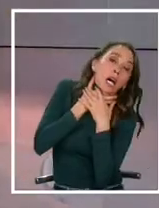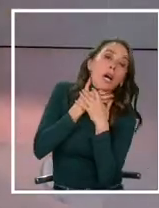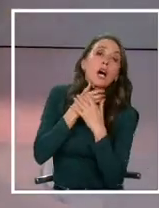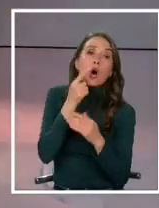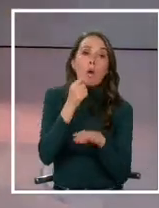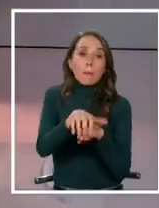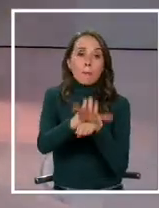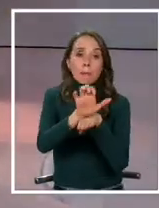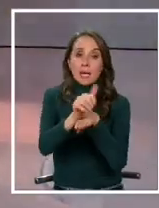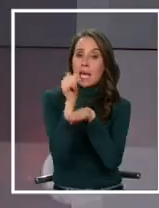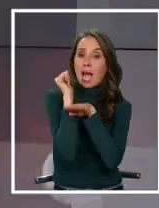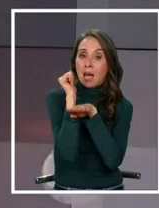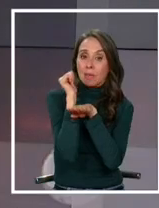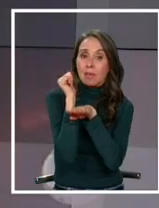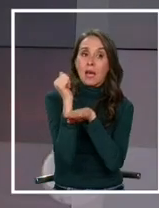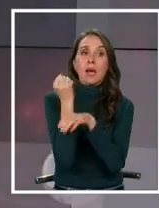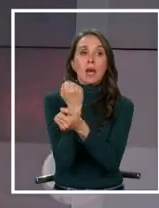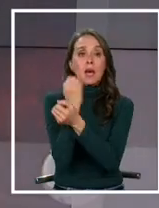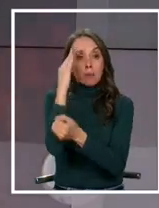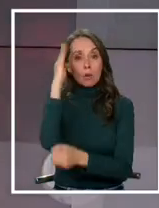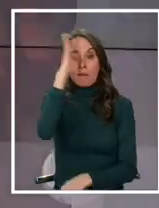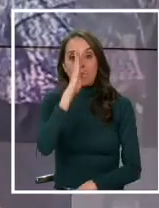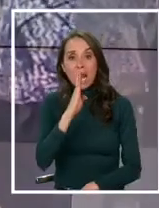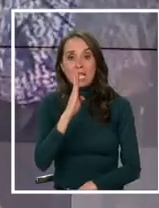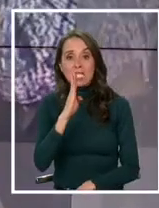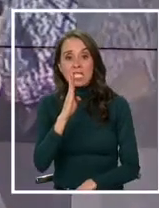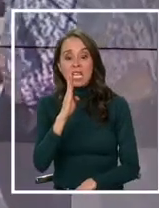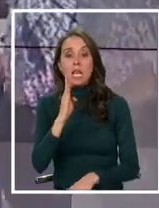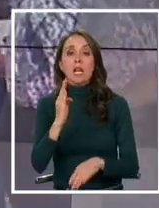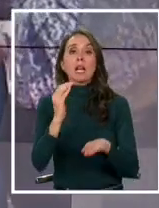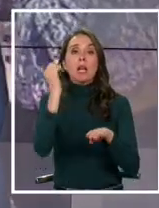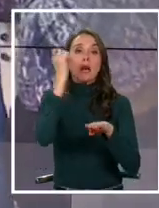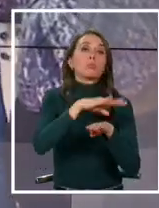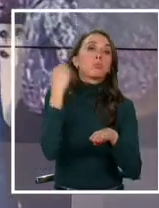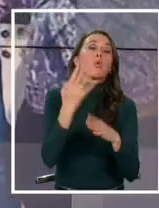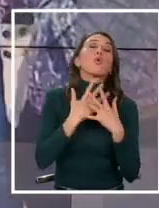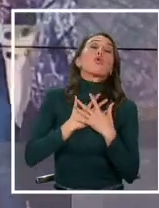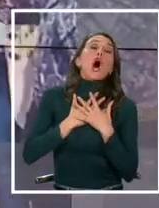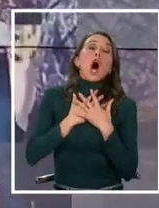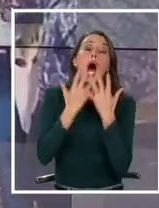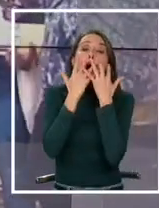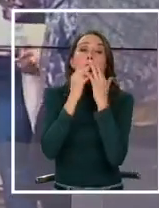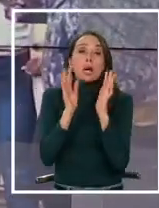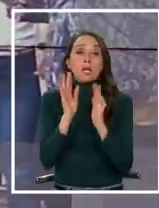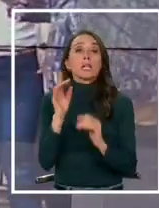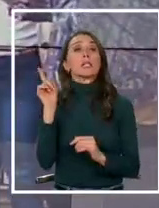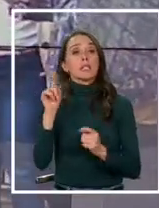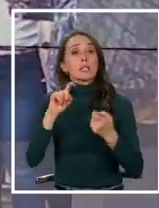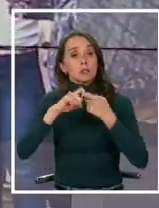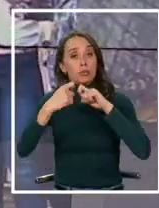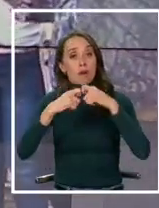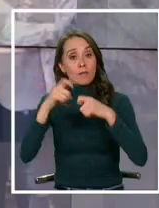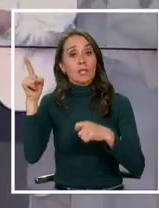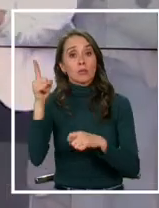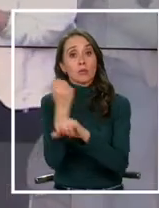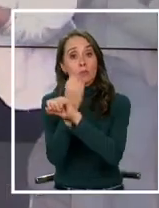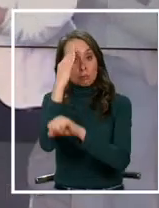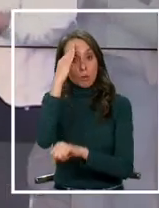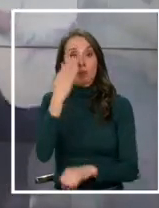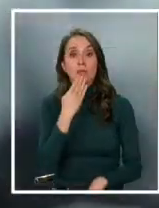maleta de un auto a manos de la policía en Brasil provocando indignación Aunque no es la única controversia que enfrentan los uniformados